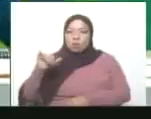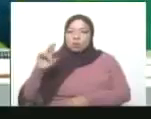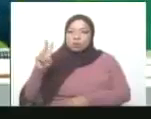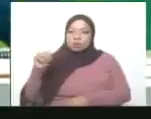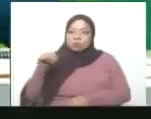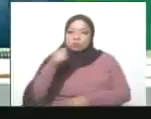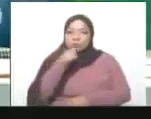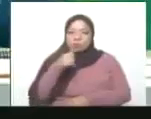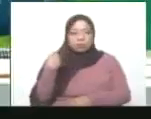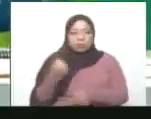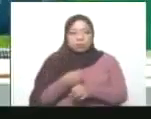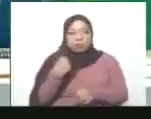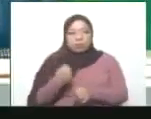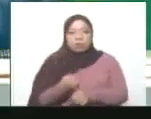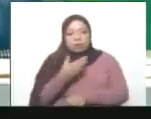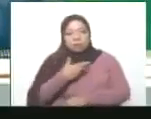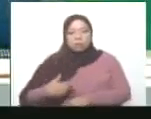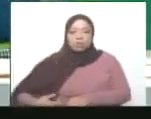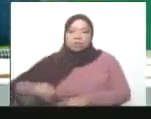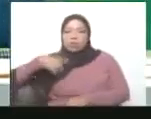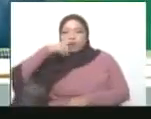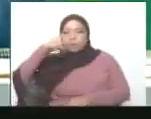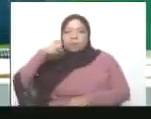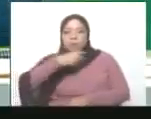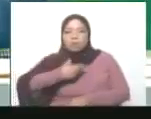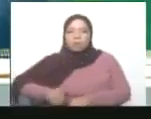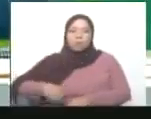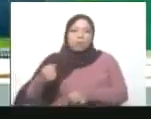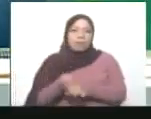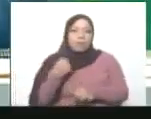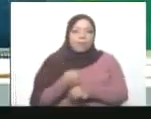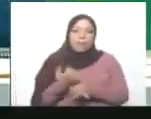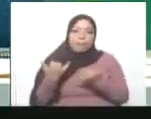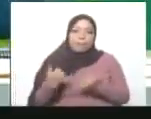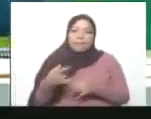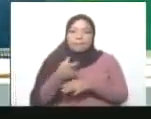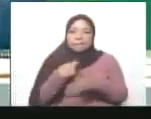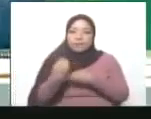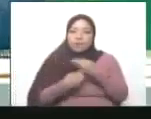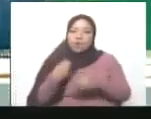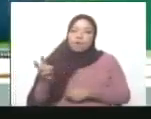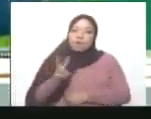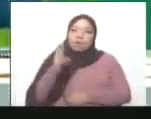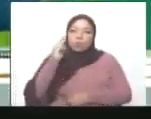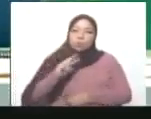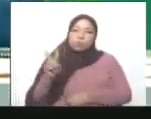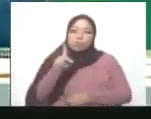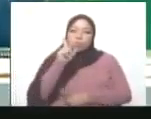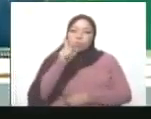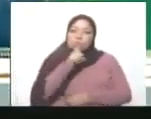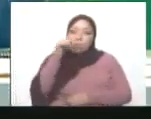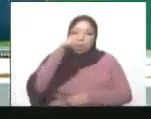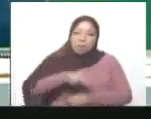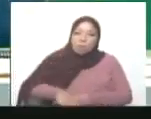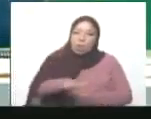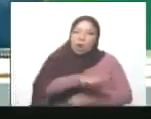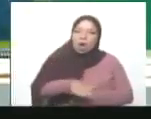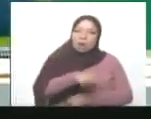yo Nicolás Maduro Moro presidente de la República bolivariana de Venezuela a nombre de nuestro pueblo